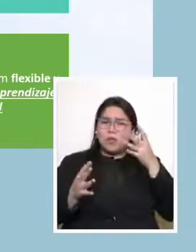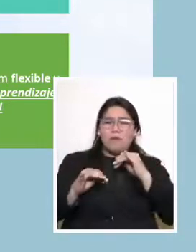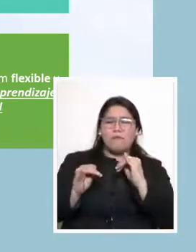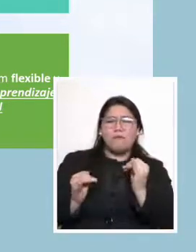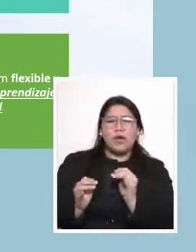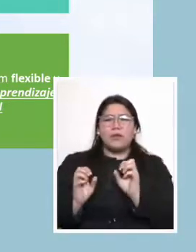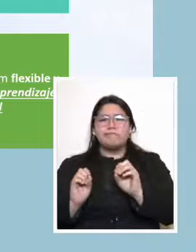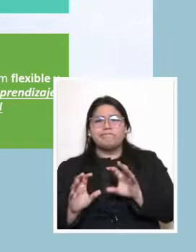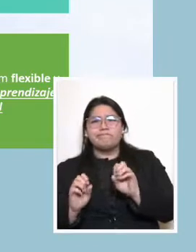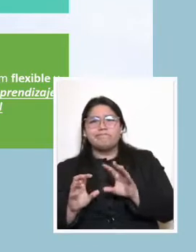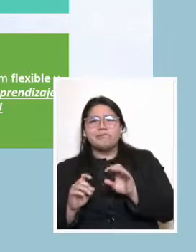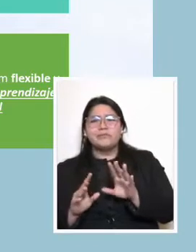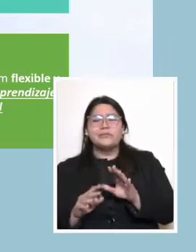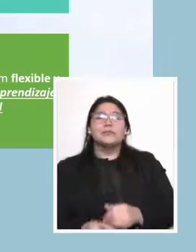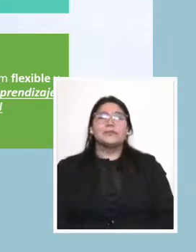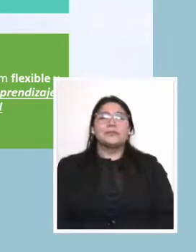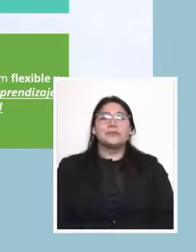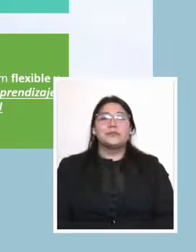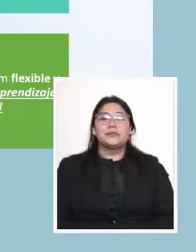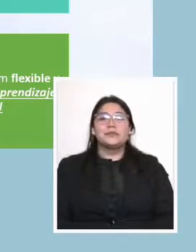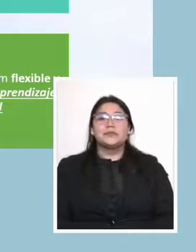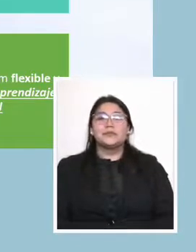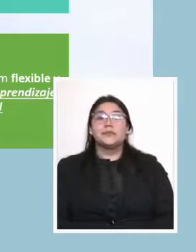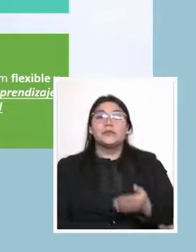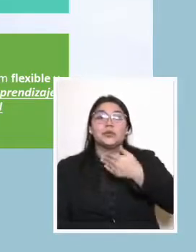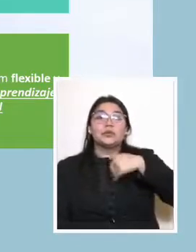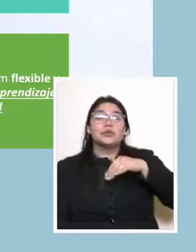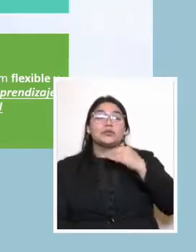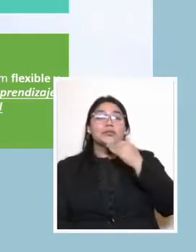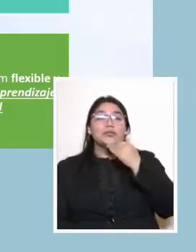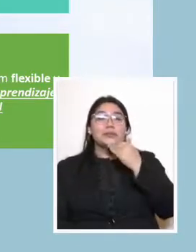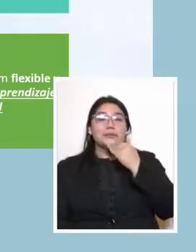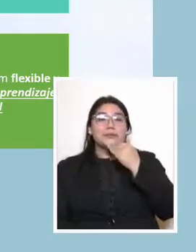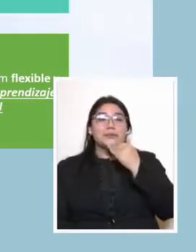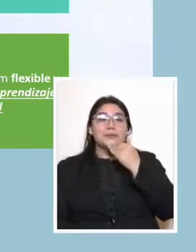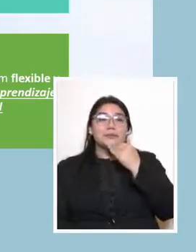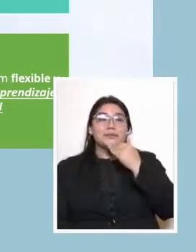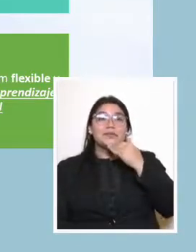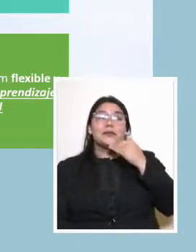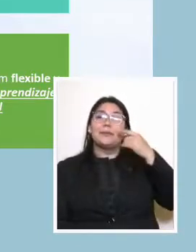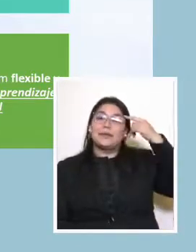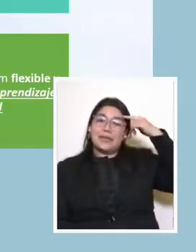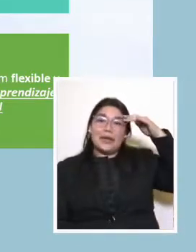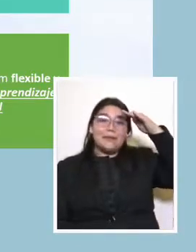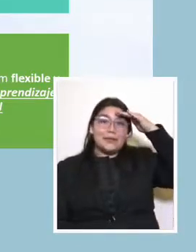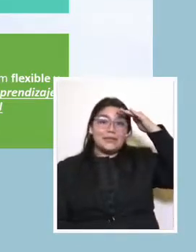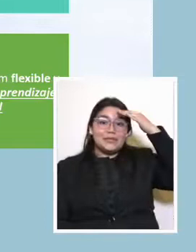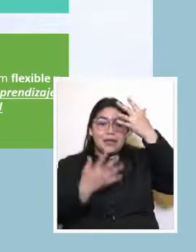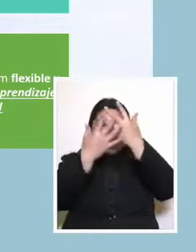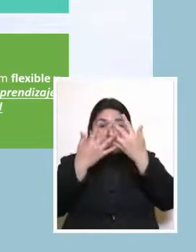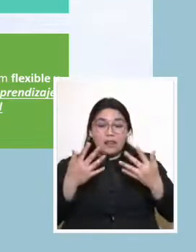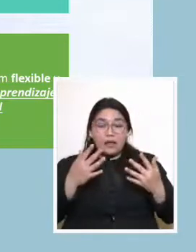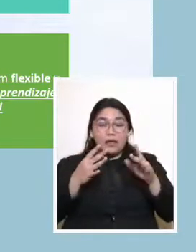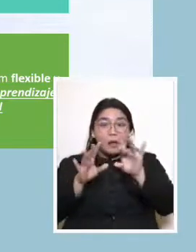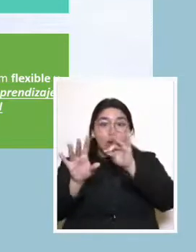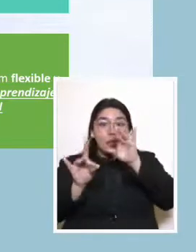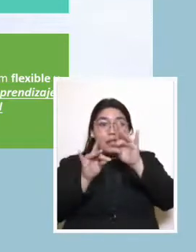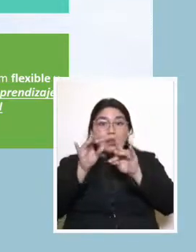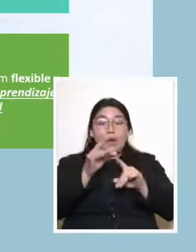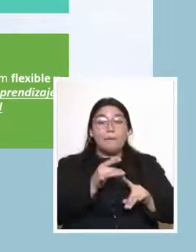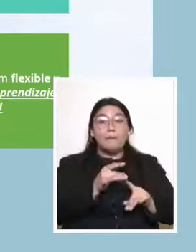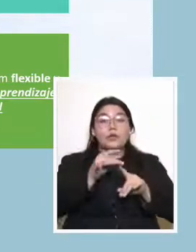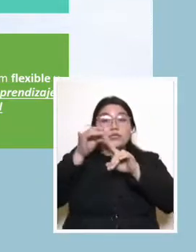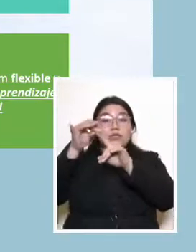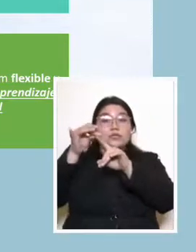orientado ciertamente desde el Estado, debemos ser capaces de desarrollar. La experiencia de la priorización curricular es fundamental